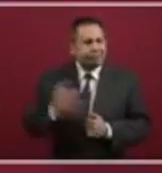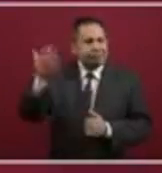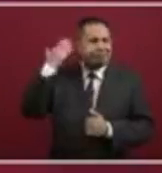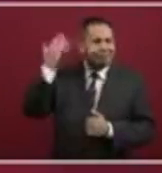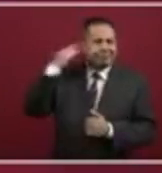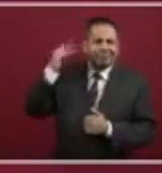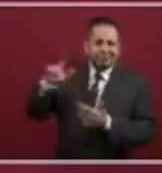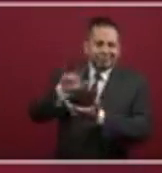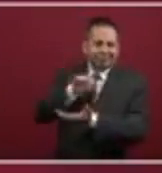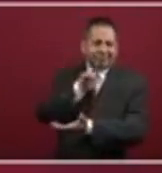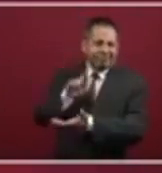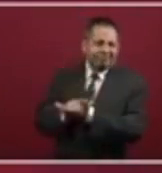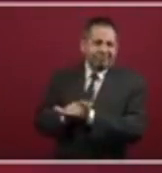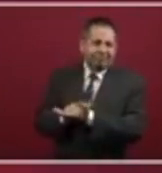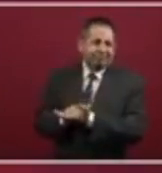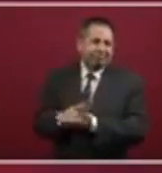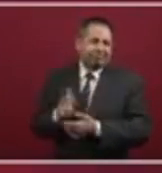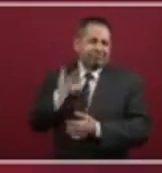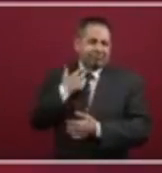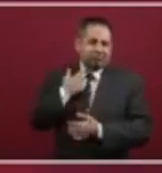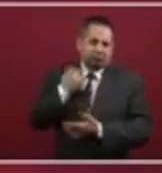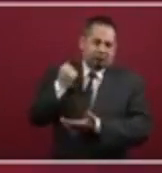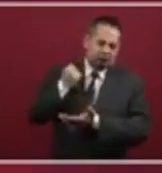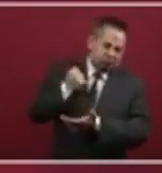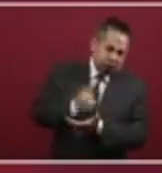impusieron desde el extranjero.